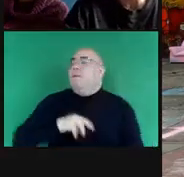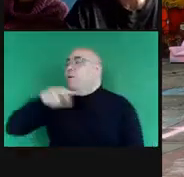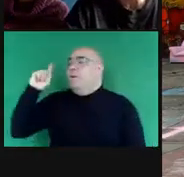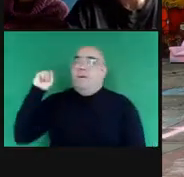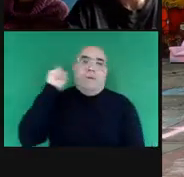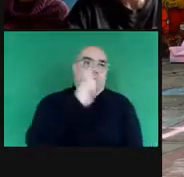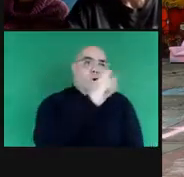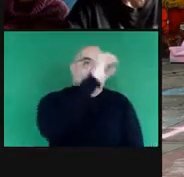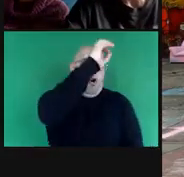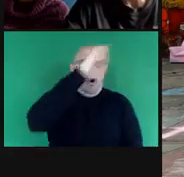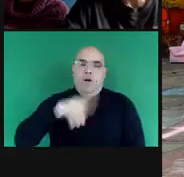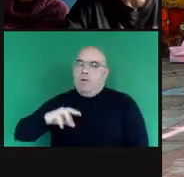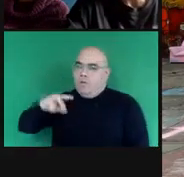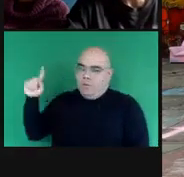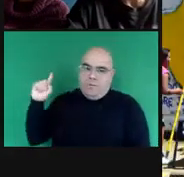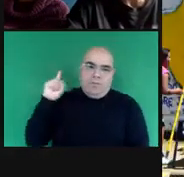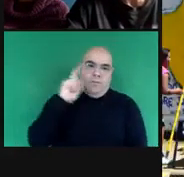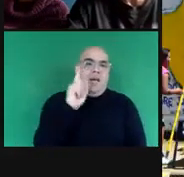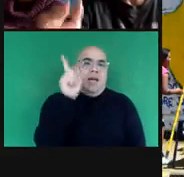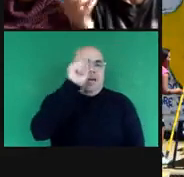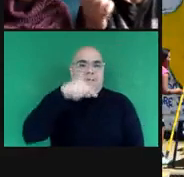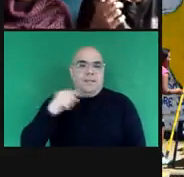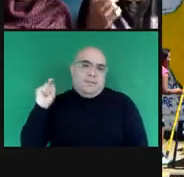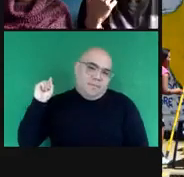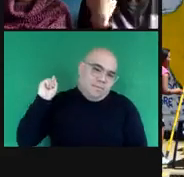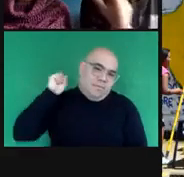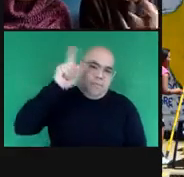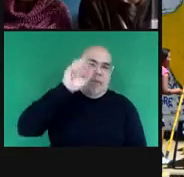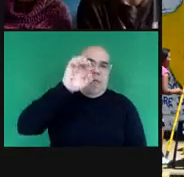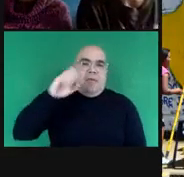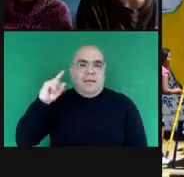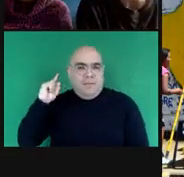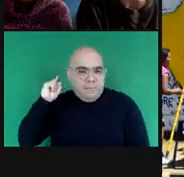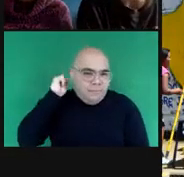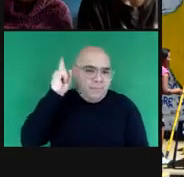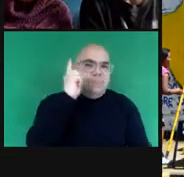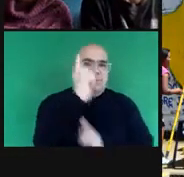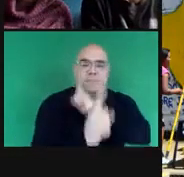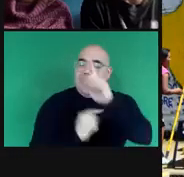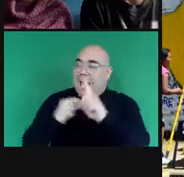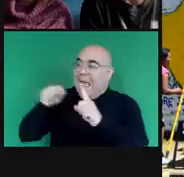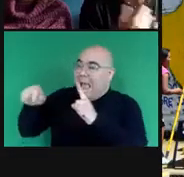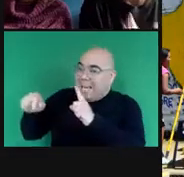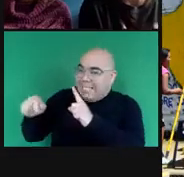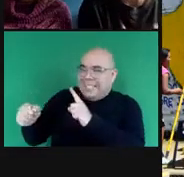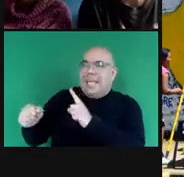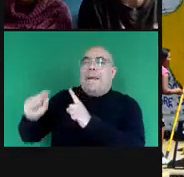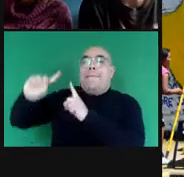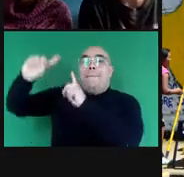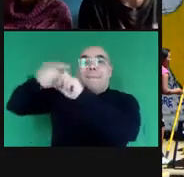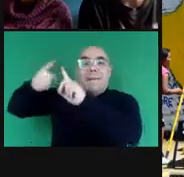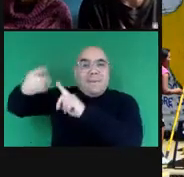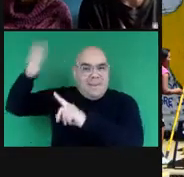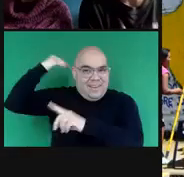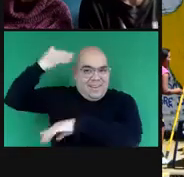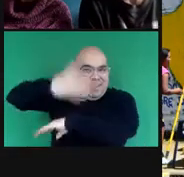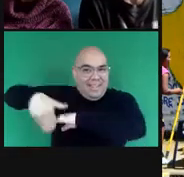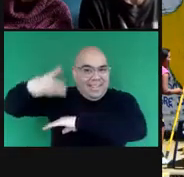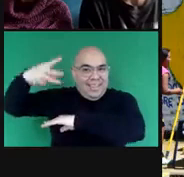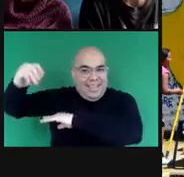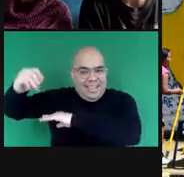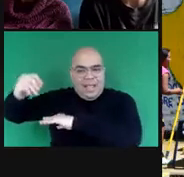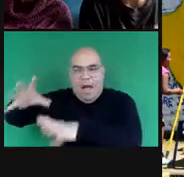varias personas. Este lo muestro porque nos sirvió como metodología para varios años después de